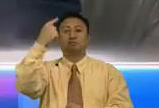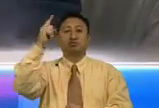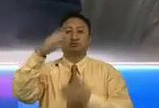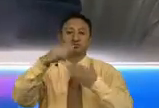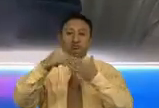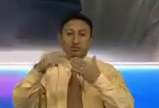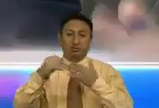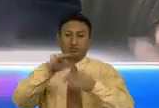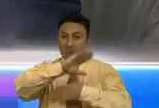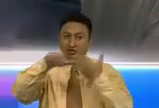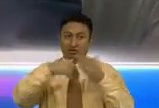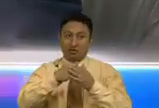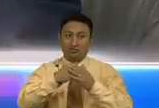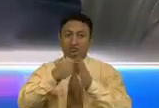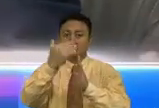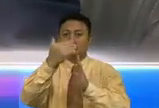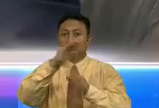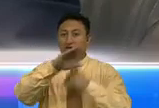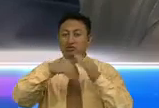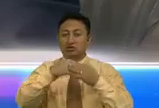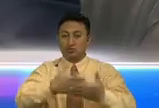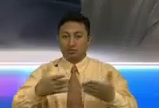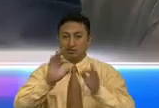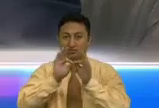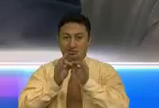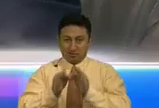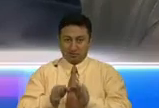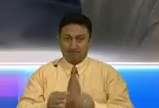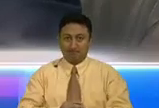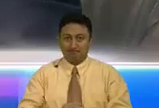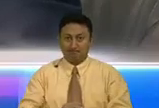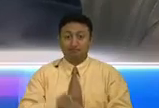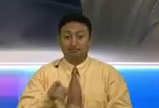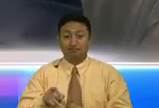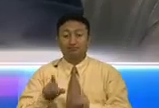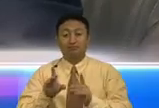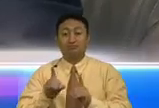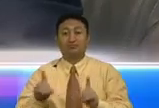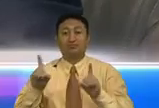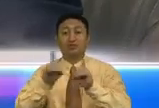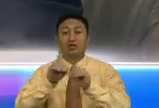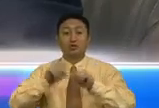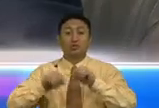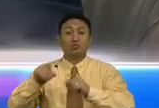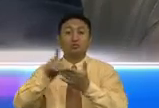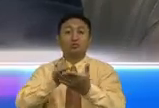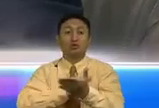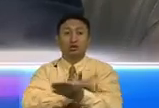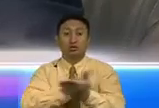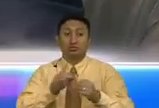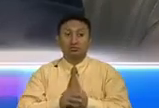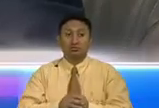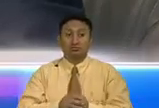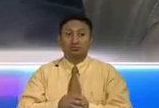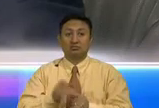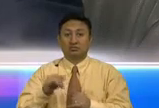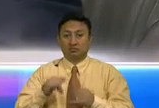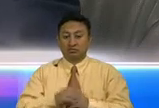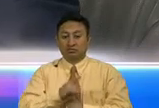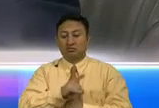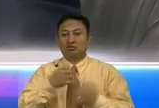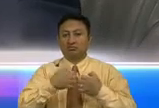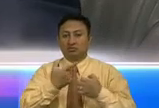de las, digamos, en total para las obras. Ahora, eso es una cifra en ciertos proyectos, podría ser conservadora. Hemos analizado con el equipo